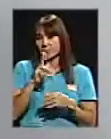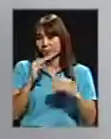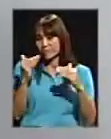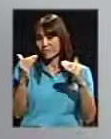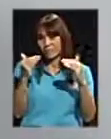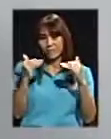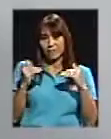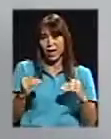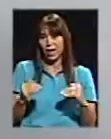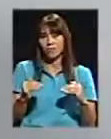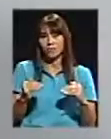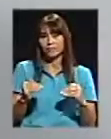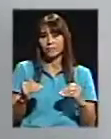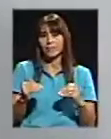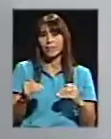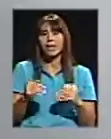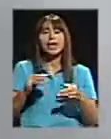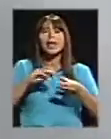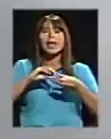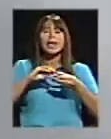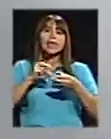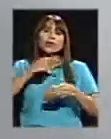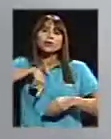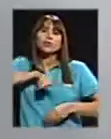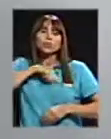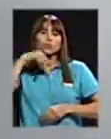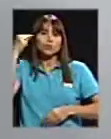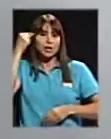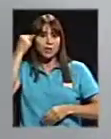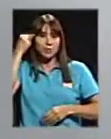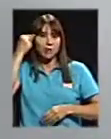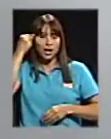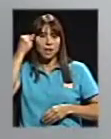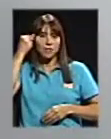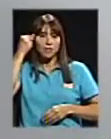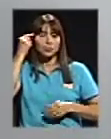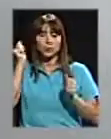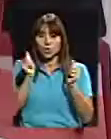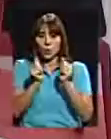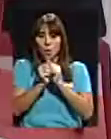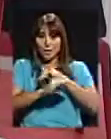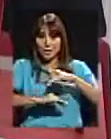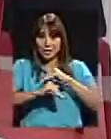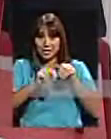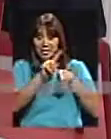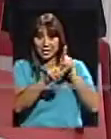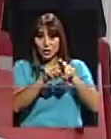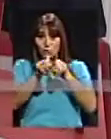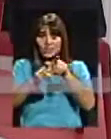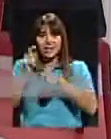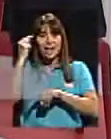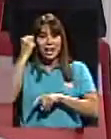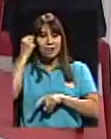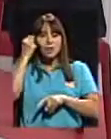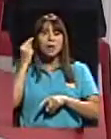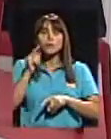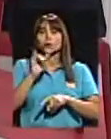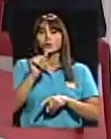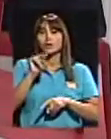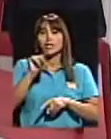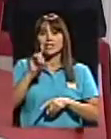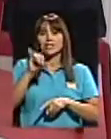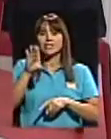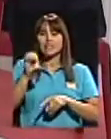más, el índice que calculamos con base en esa encuesta es el más bajo de los últimos